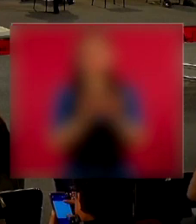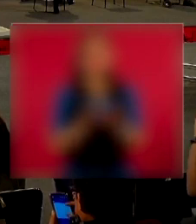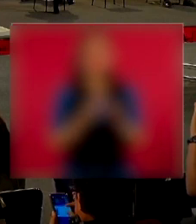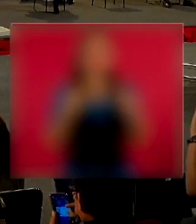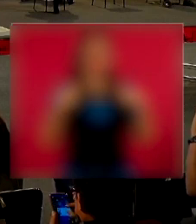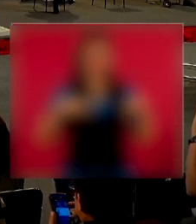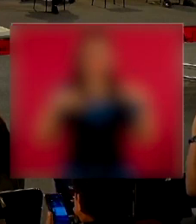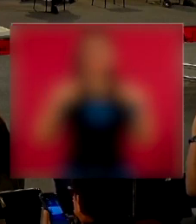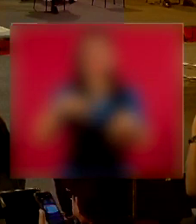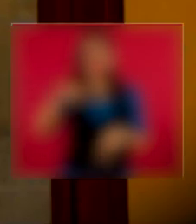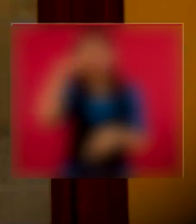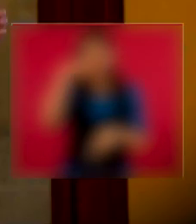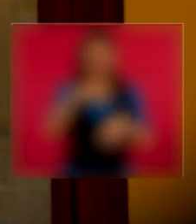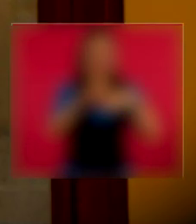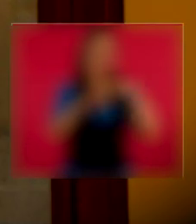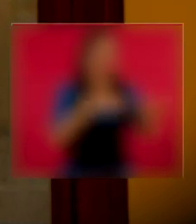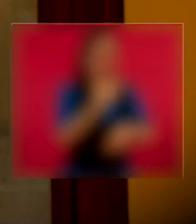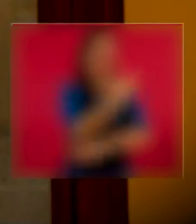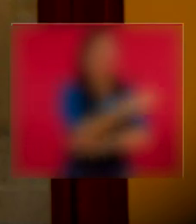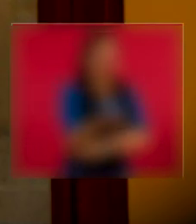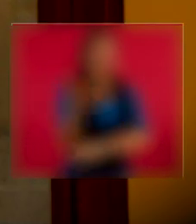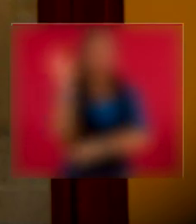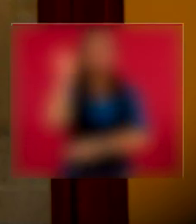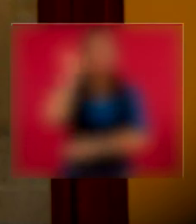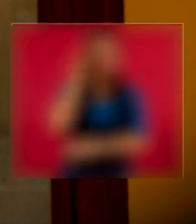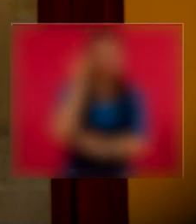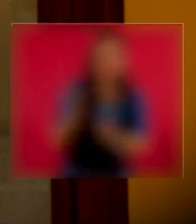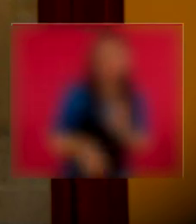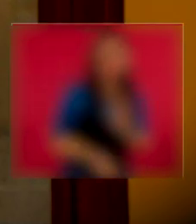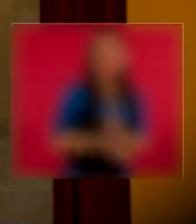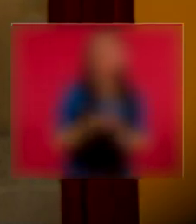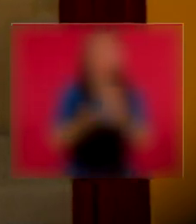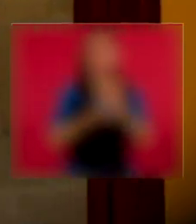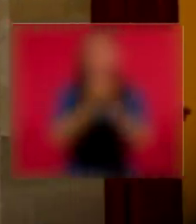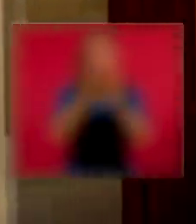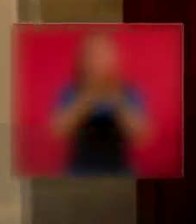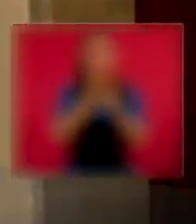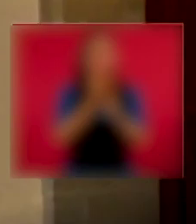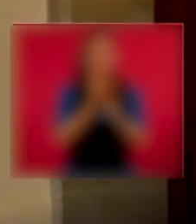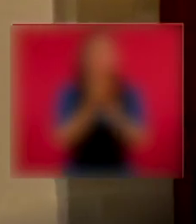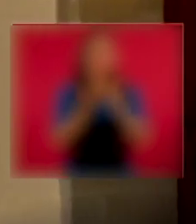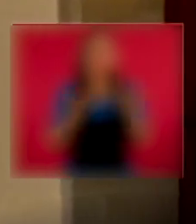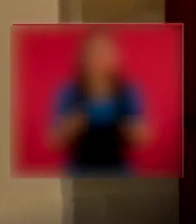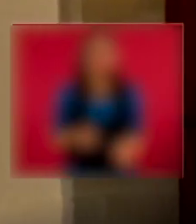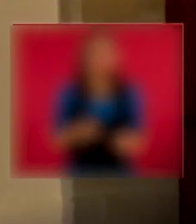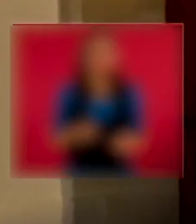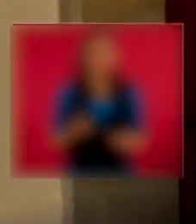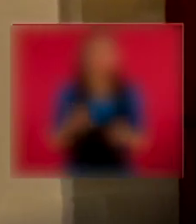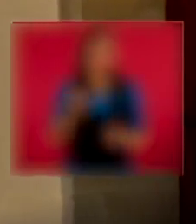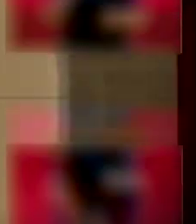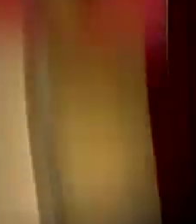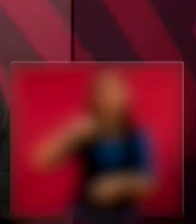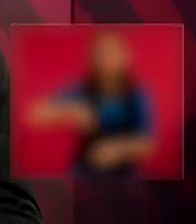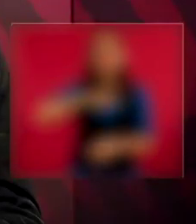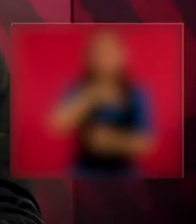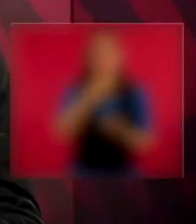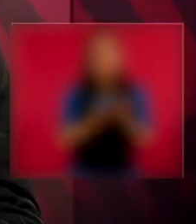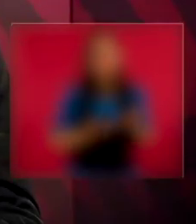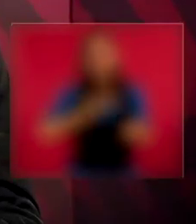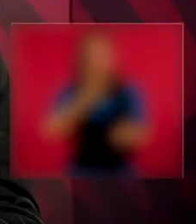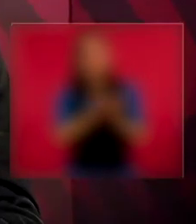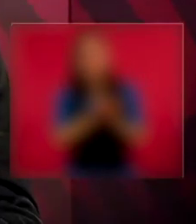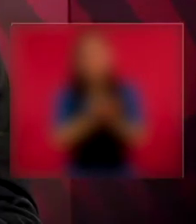participan en sectores agrícolas, de servicios, de construcción, a pesar de no tener estatus migratorio muchos de ellos. Por lo